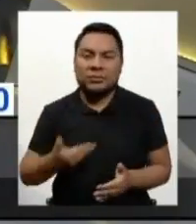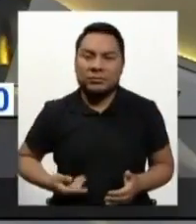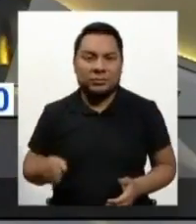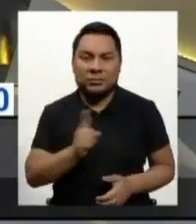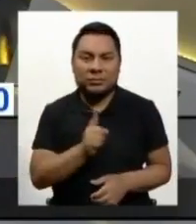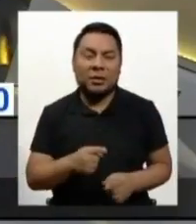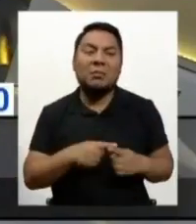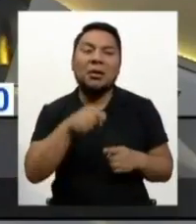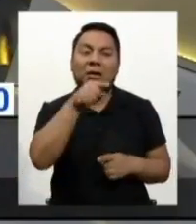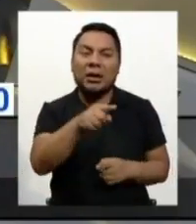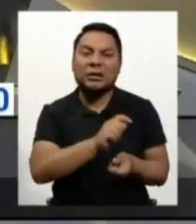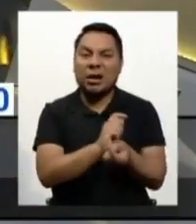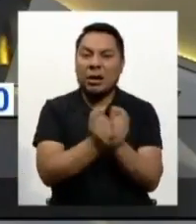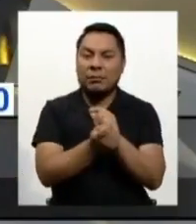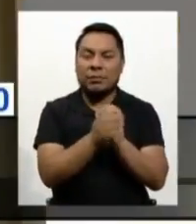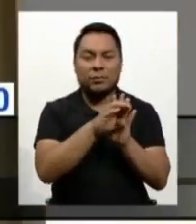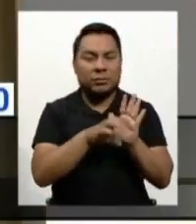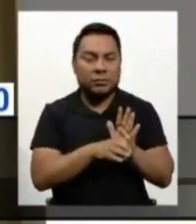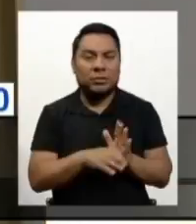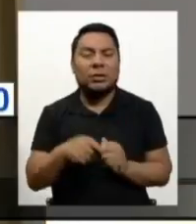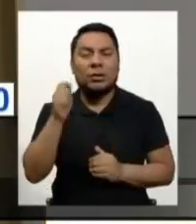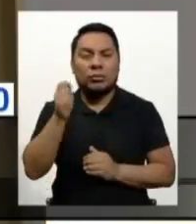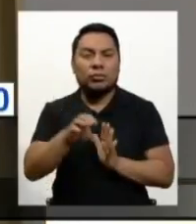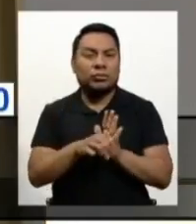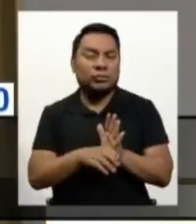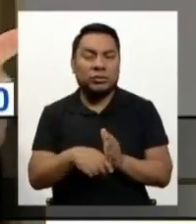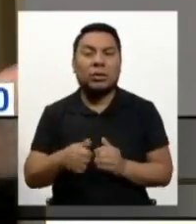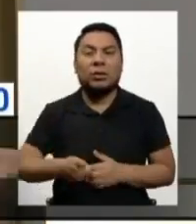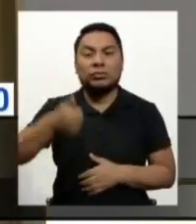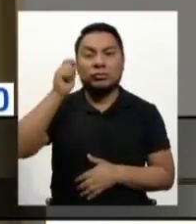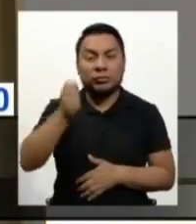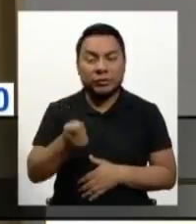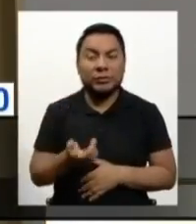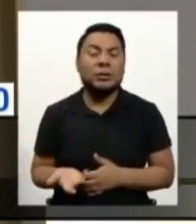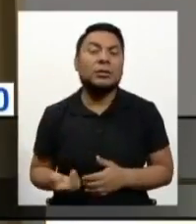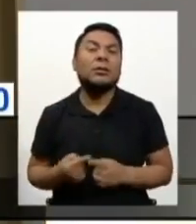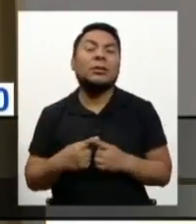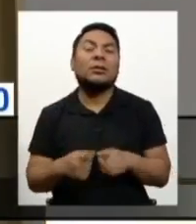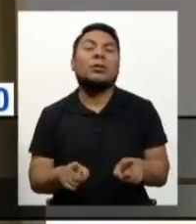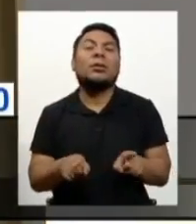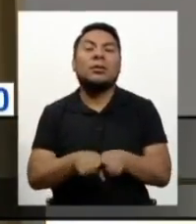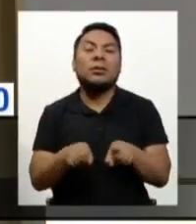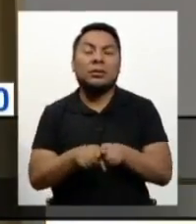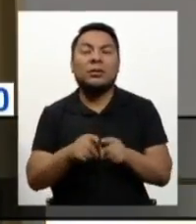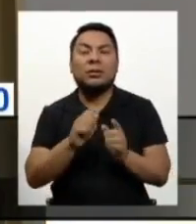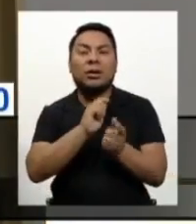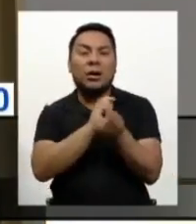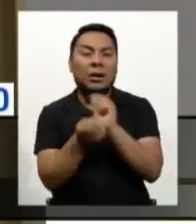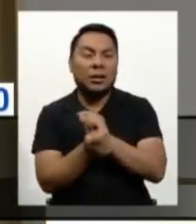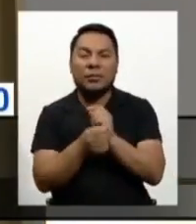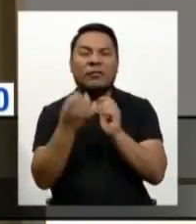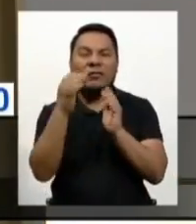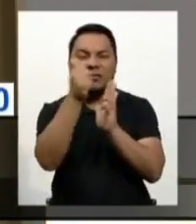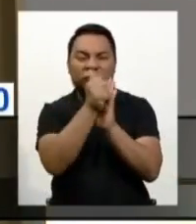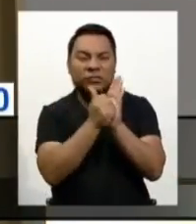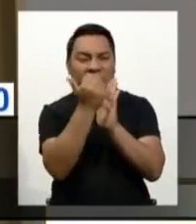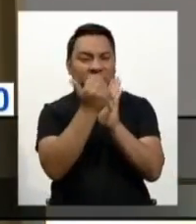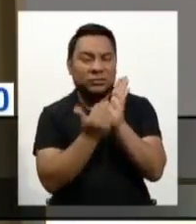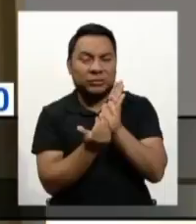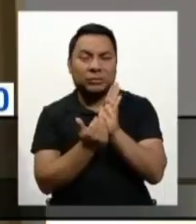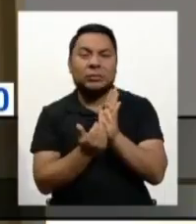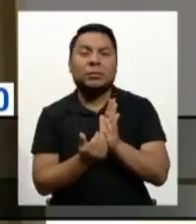contribuye a cambiar la composición de la Sala Constitucional de la Corte Suprema y luego la Sala Constitucional de la Corte Suprema, con esa nueva